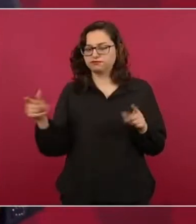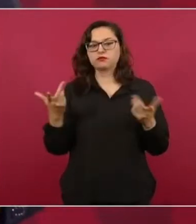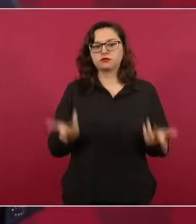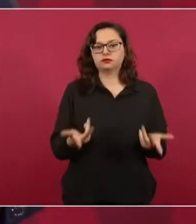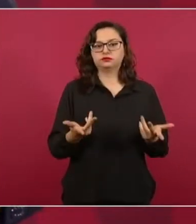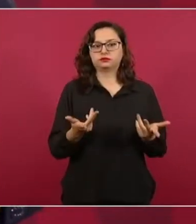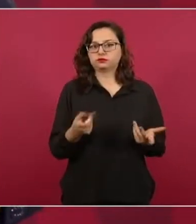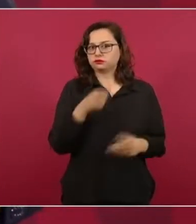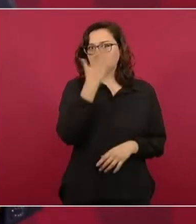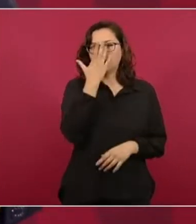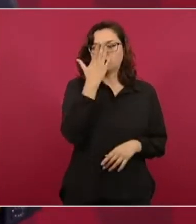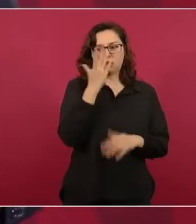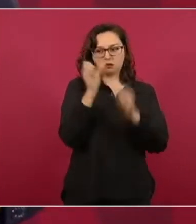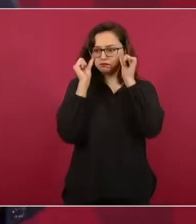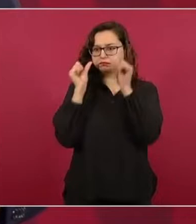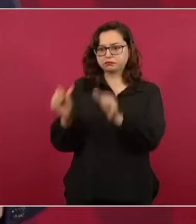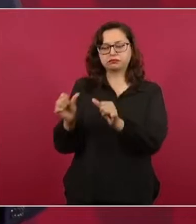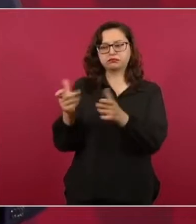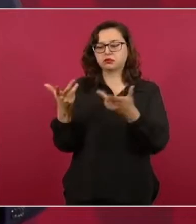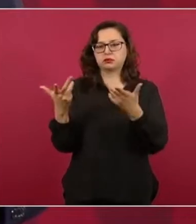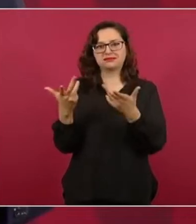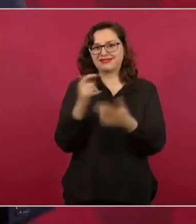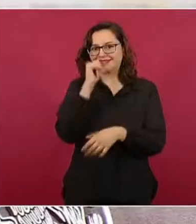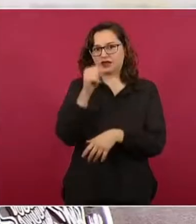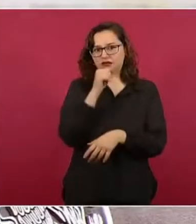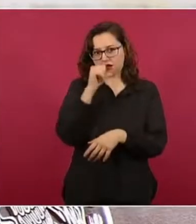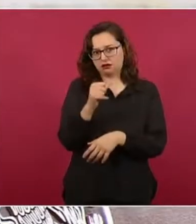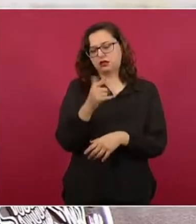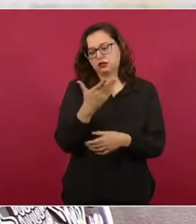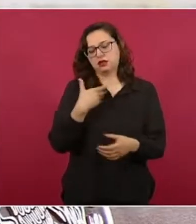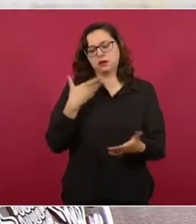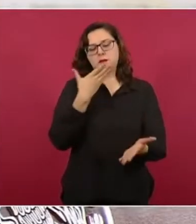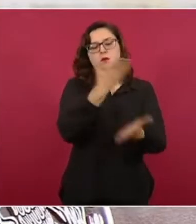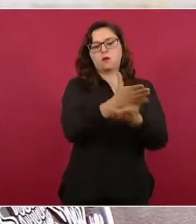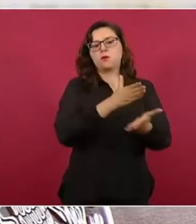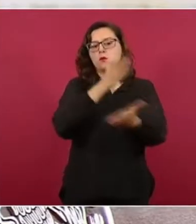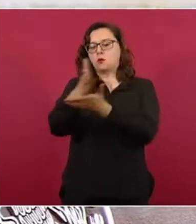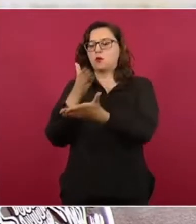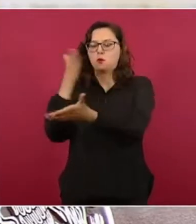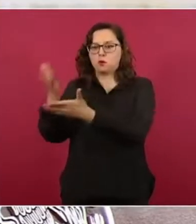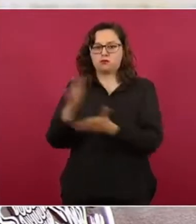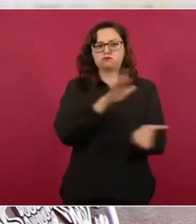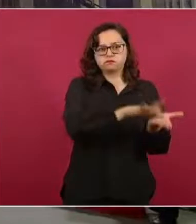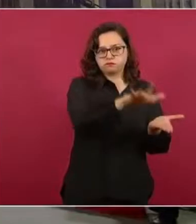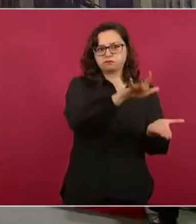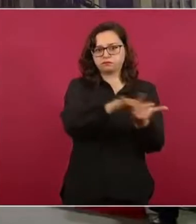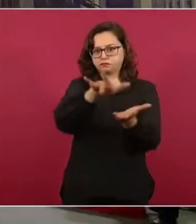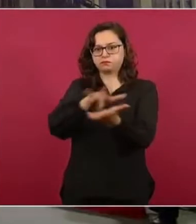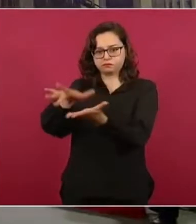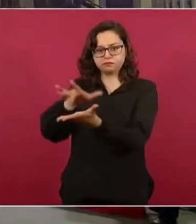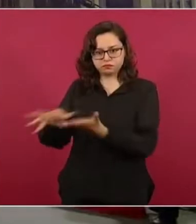abandonados de Sonora, para apoyar. Ese es el propósito. Y desde luego vamos a estar